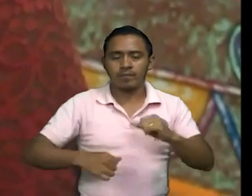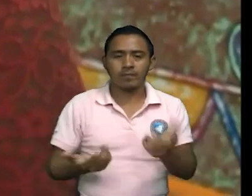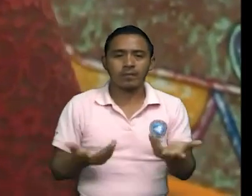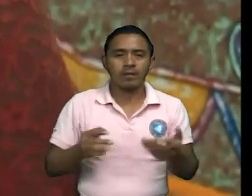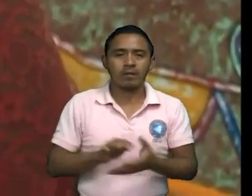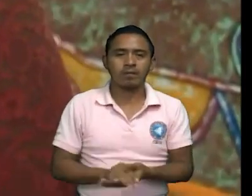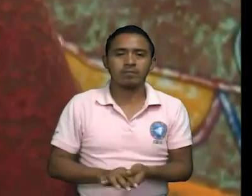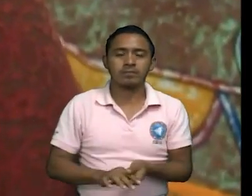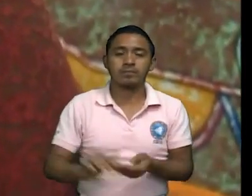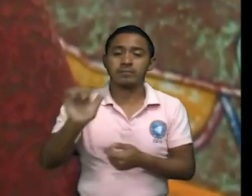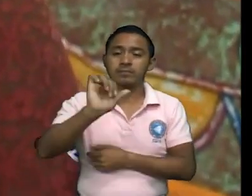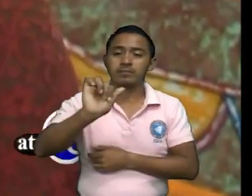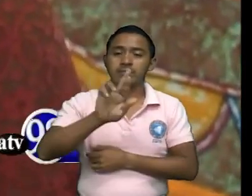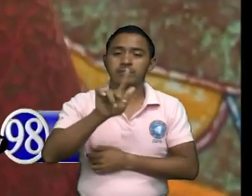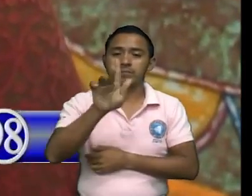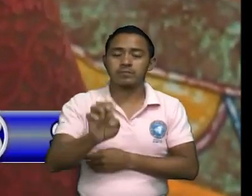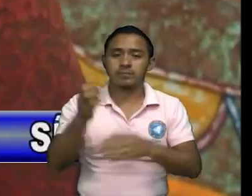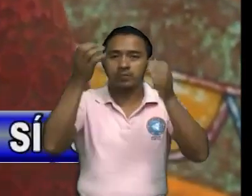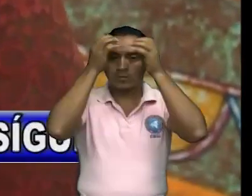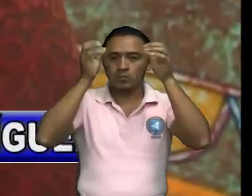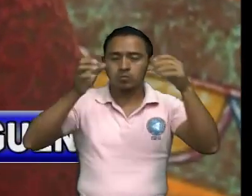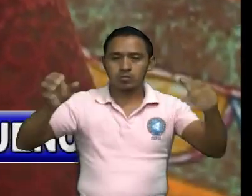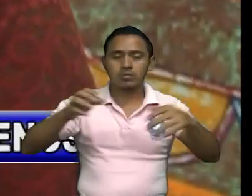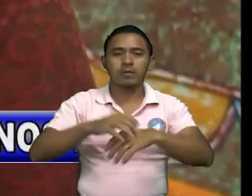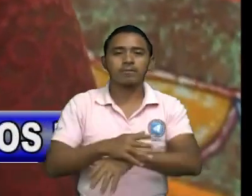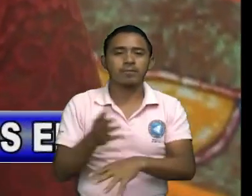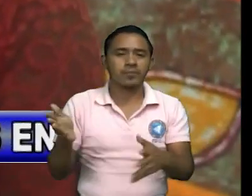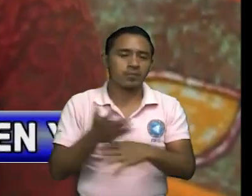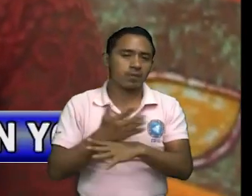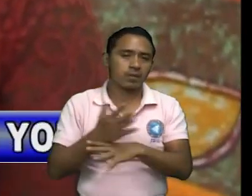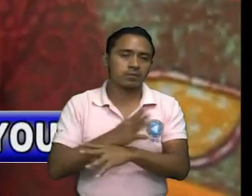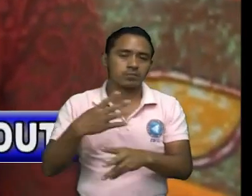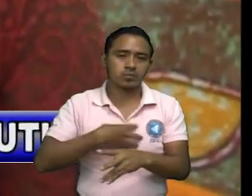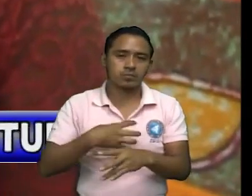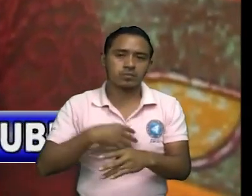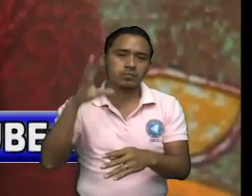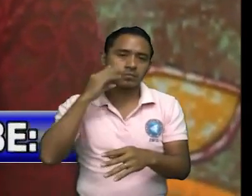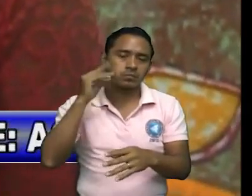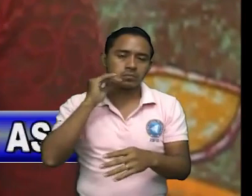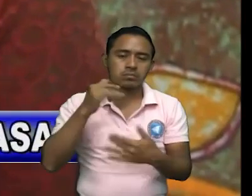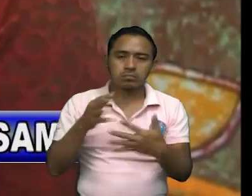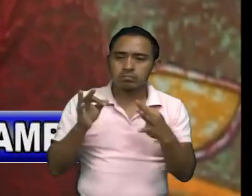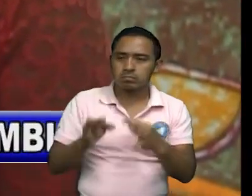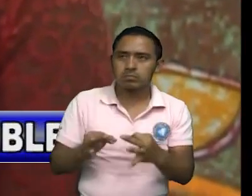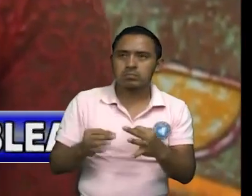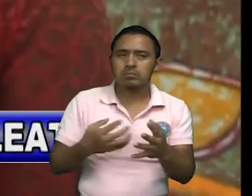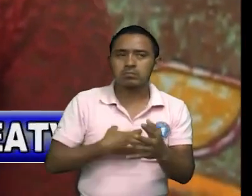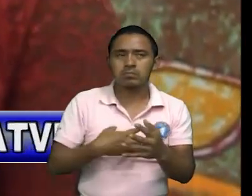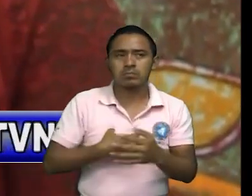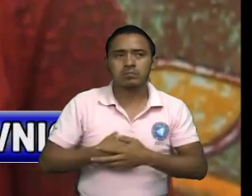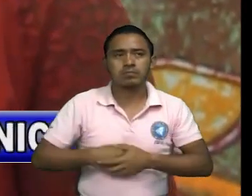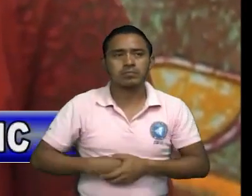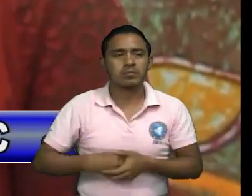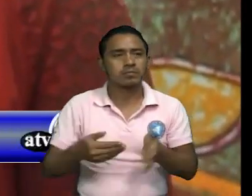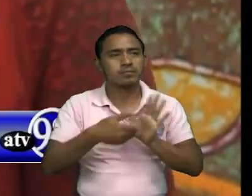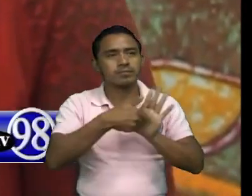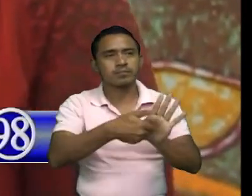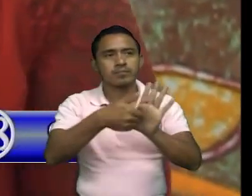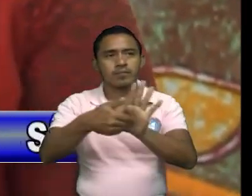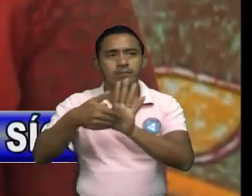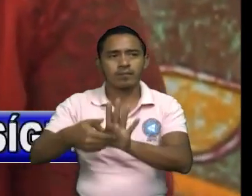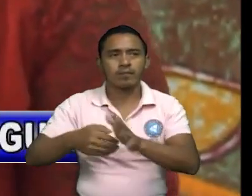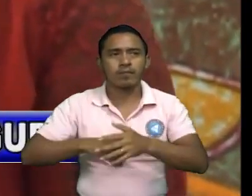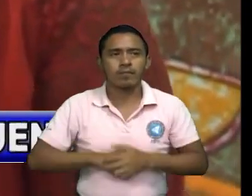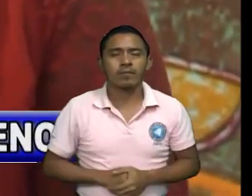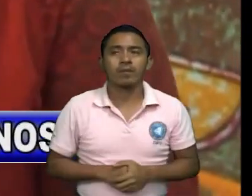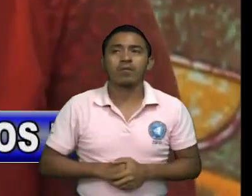arte y cultura. Están demostrando los talentos nuestros estudiantes dándonos a conocer de que no solamente